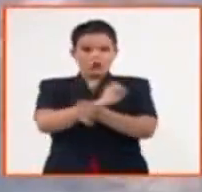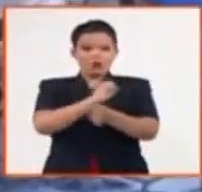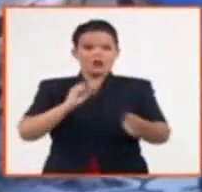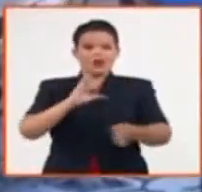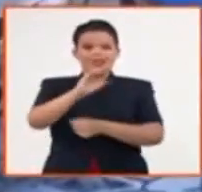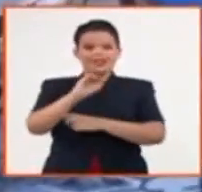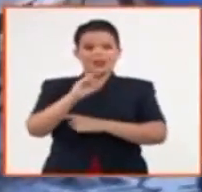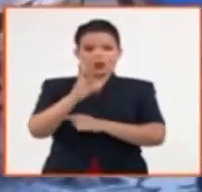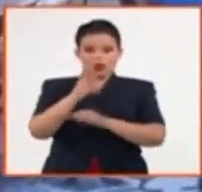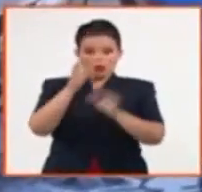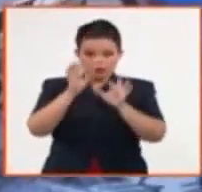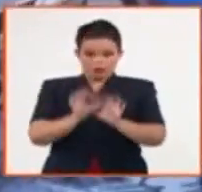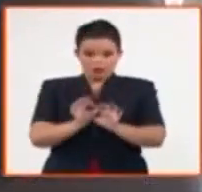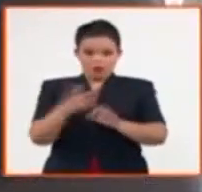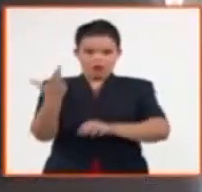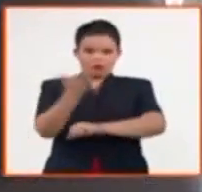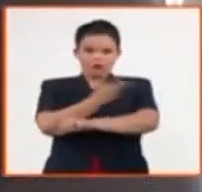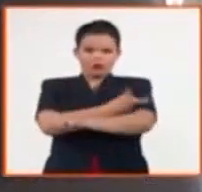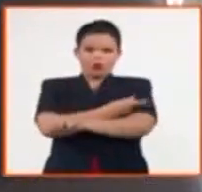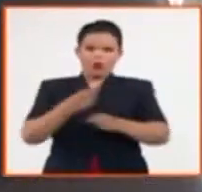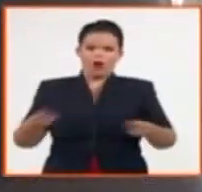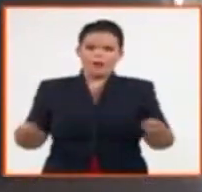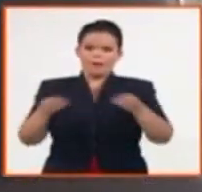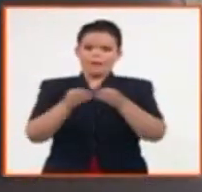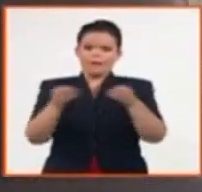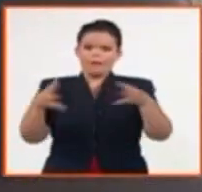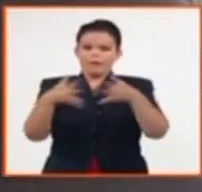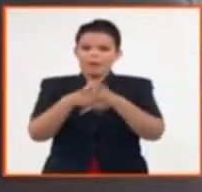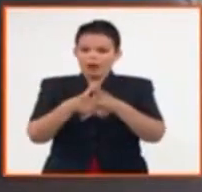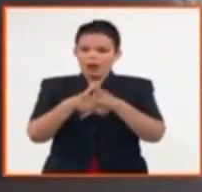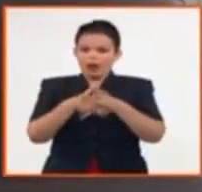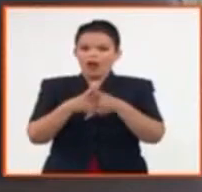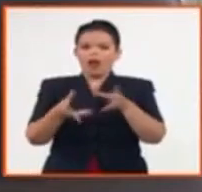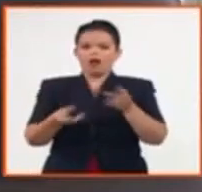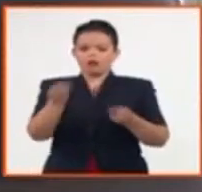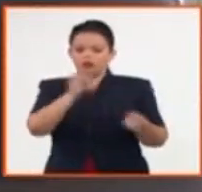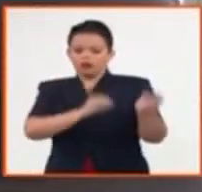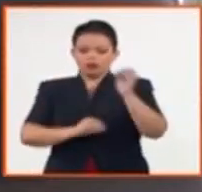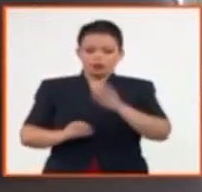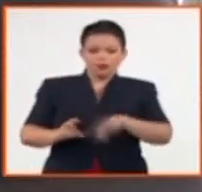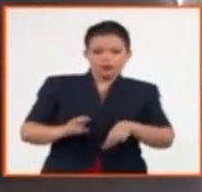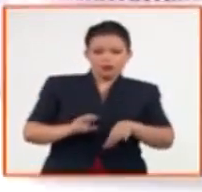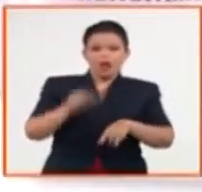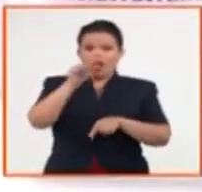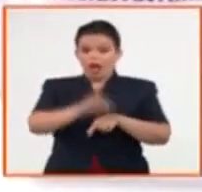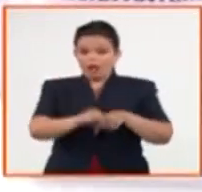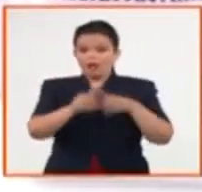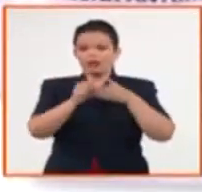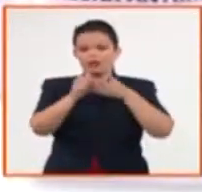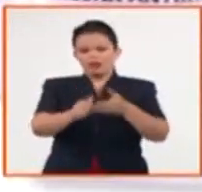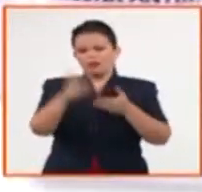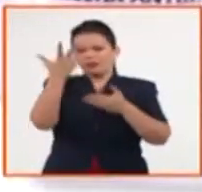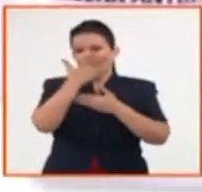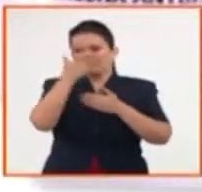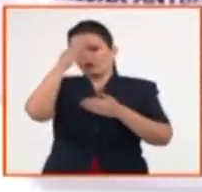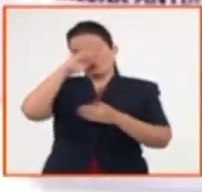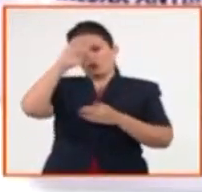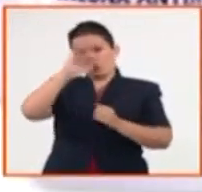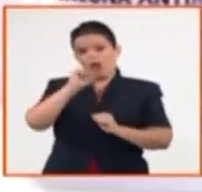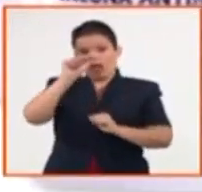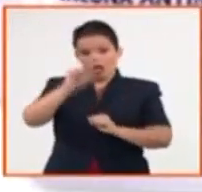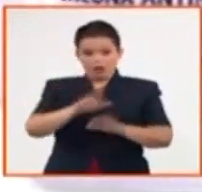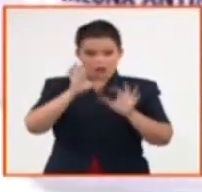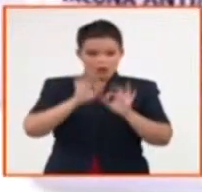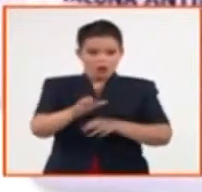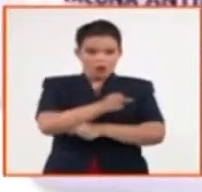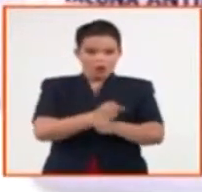llamadas vacunas conjugadas, en las que Cuba es un líder a nivel mundial. De esta subfamilia se usan en niños vacunas contra